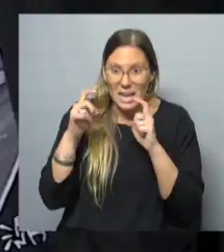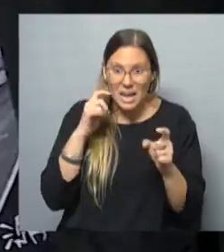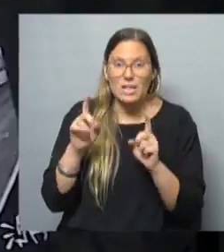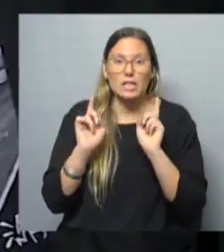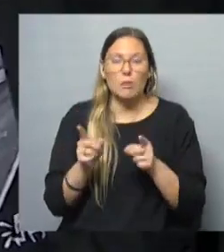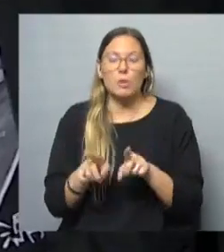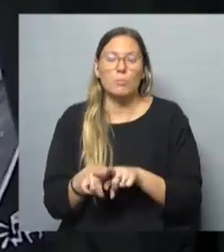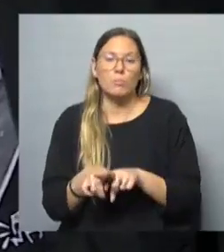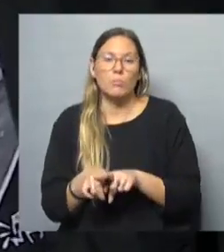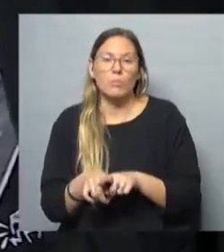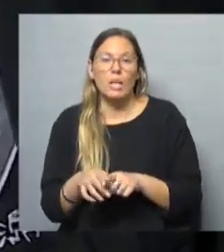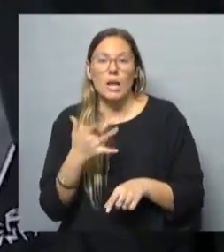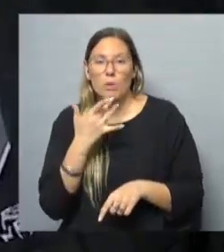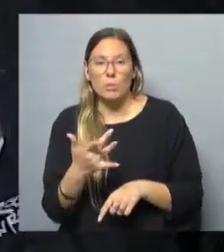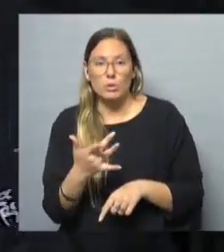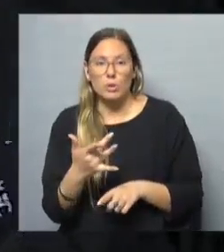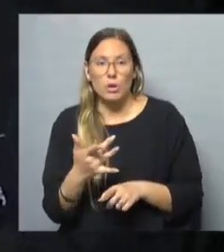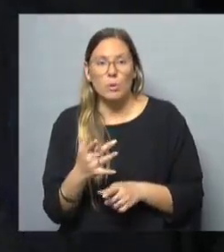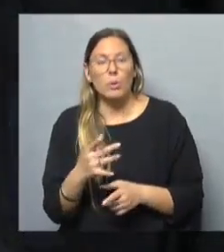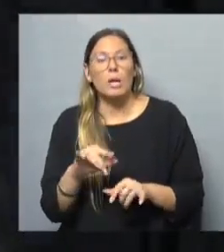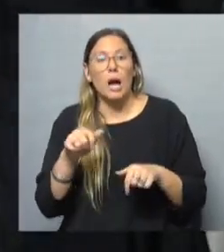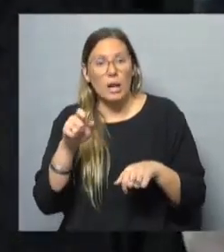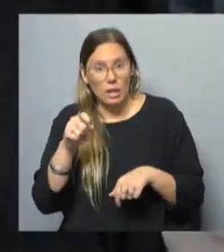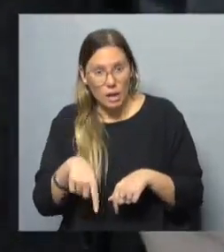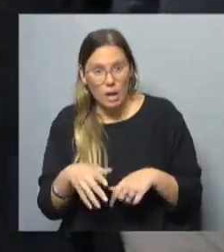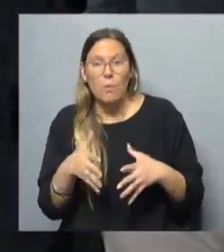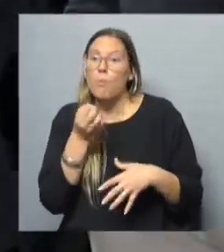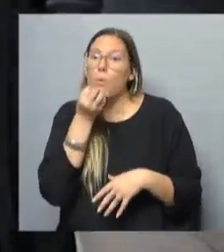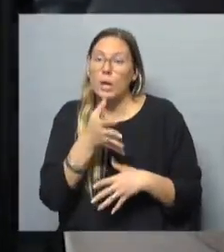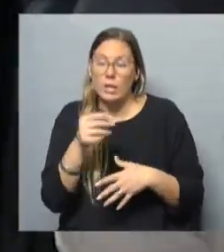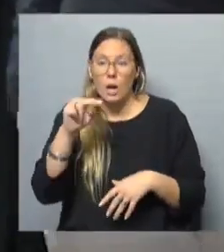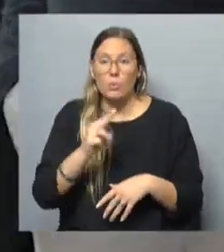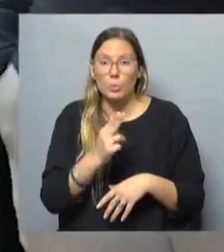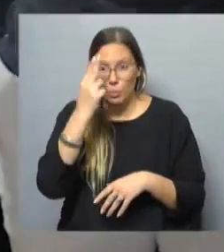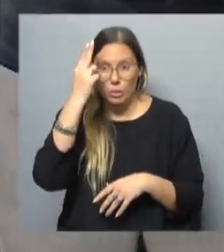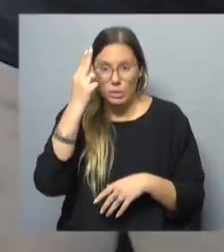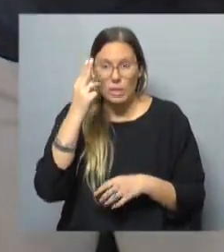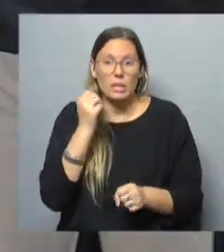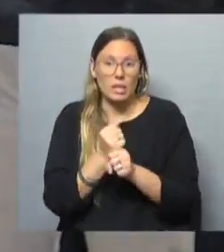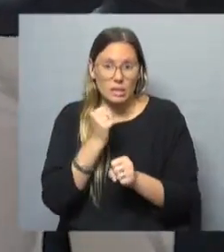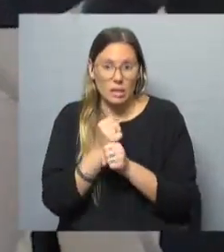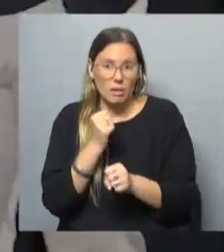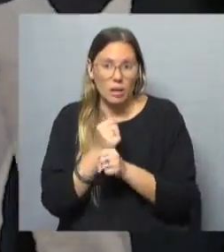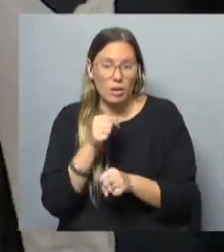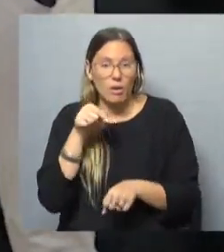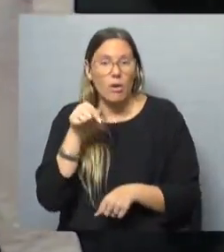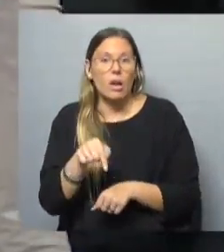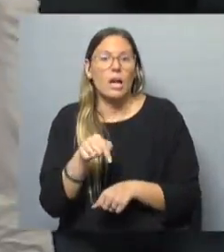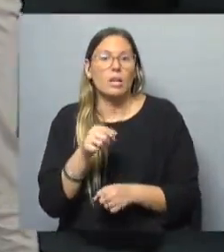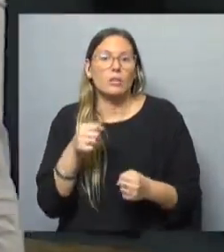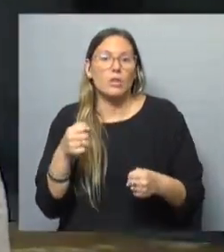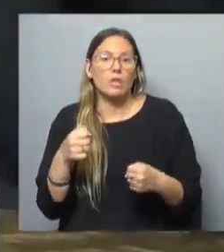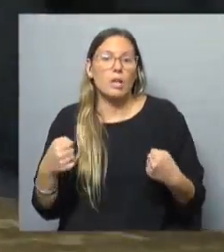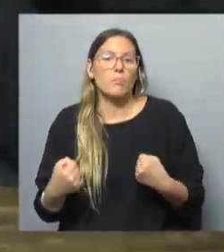como por así decirlo. Maravilloso. Bueno, tenemos nuestra versión, gran versión uruguaya de trabajo sobre este género de improvisación